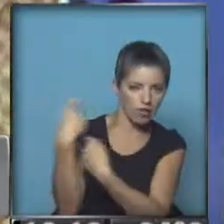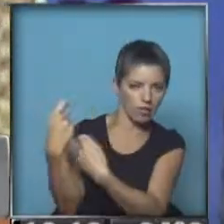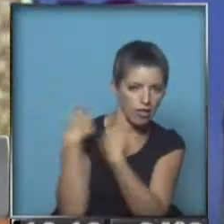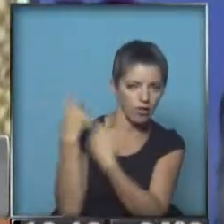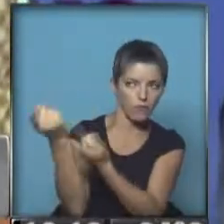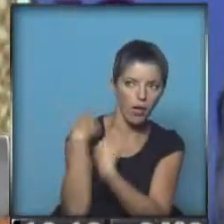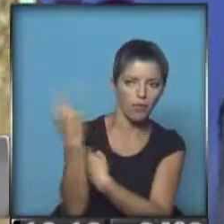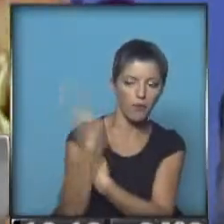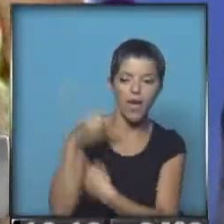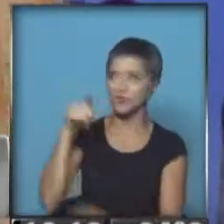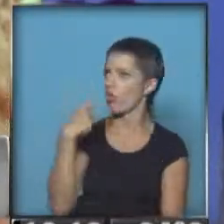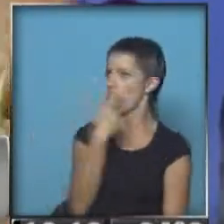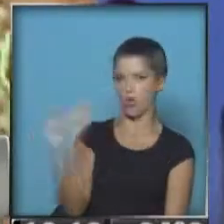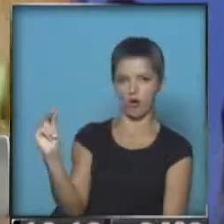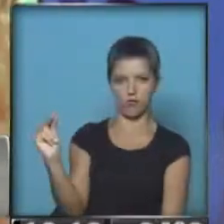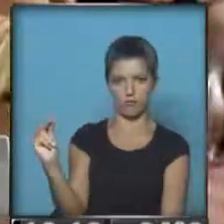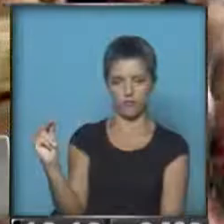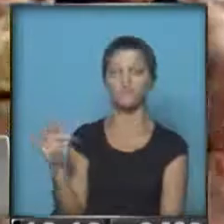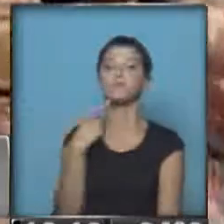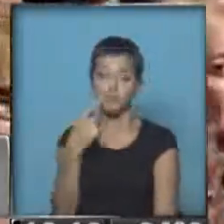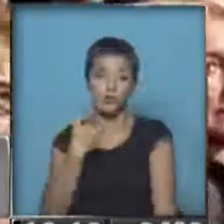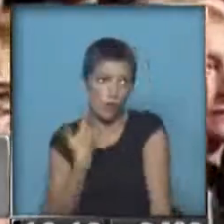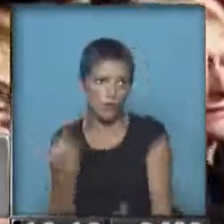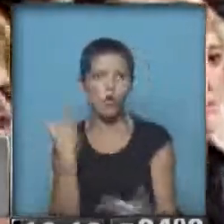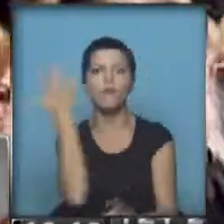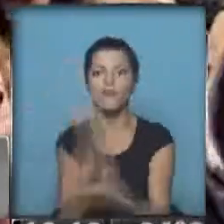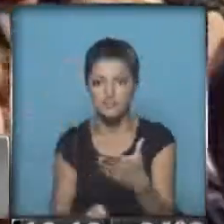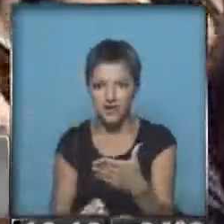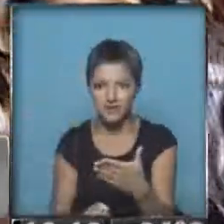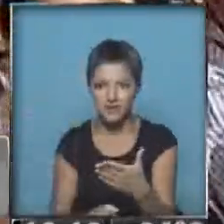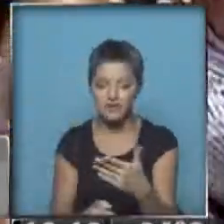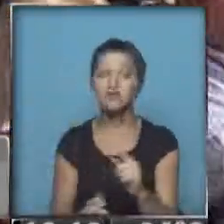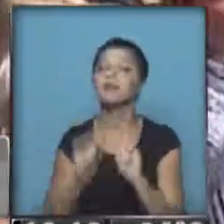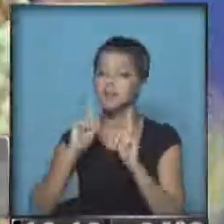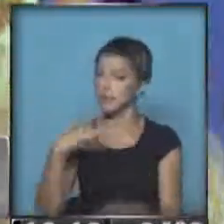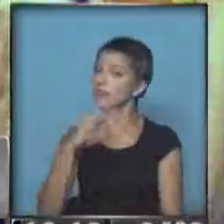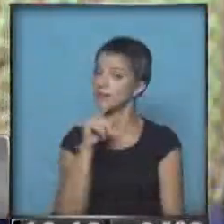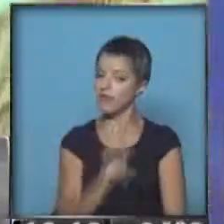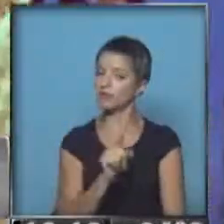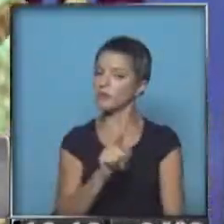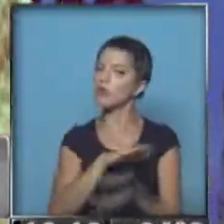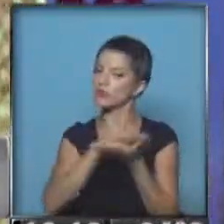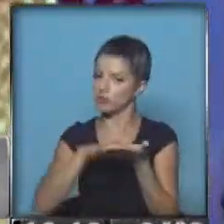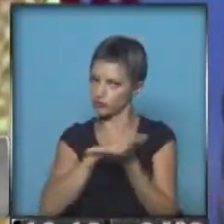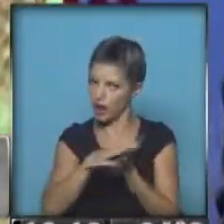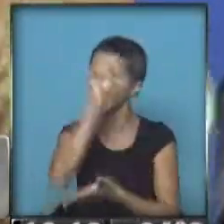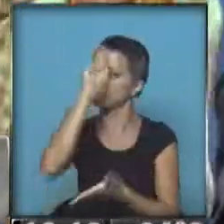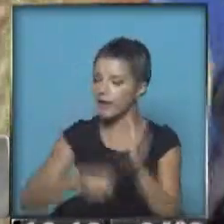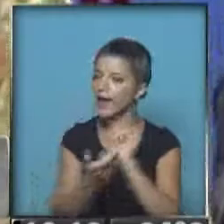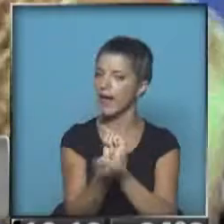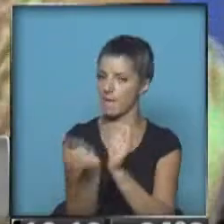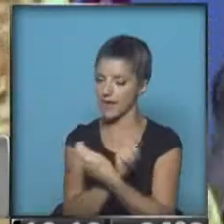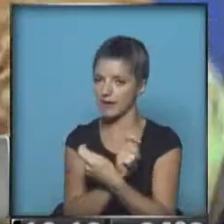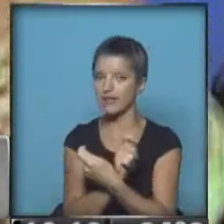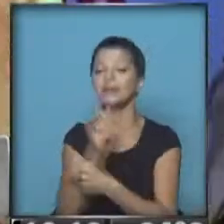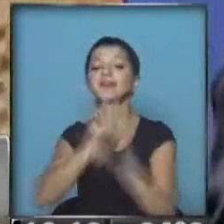vida, el admitir que te podés equivocar y sabés que tenés que rectificar, corregir, y que los que